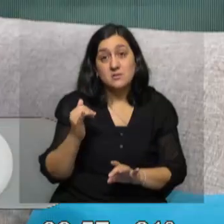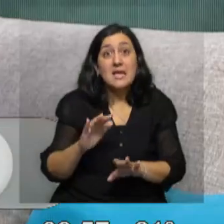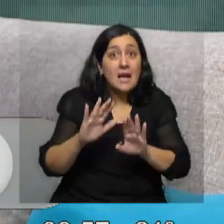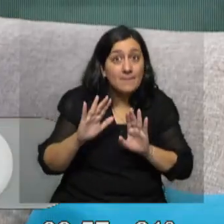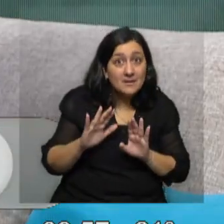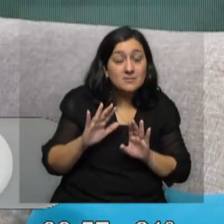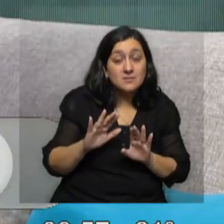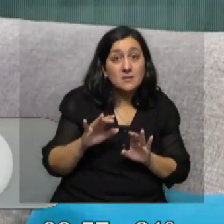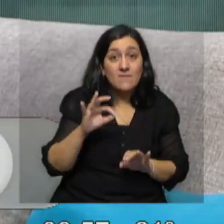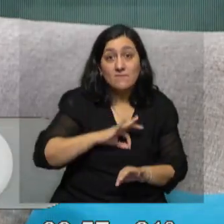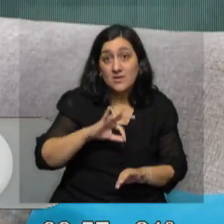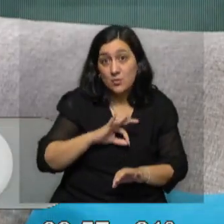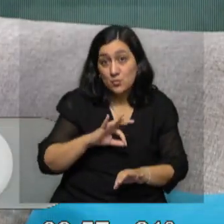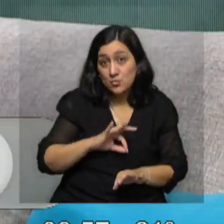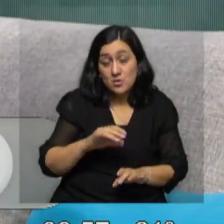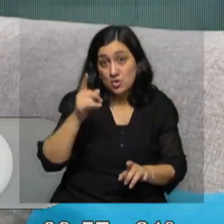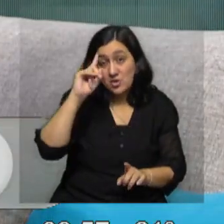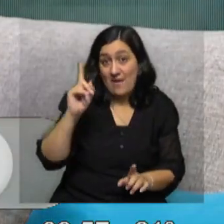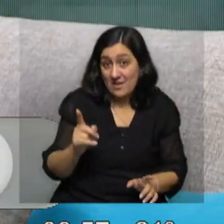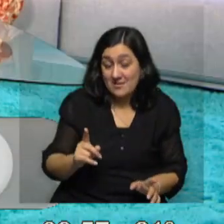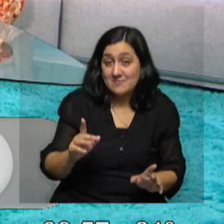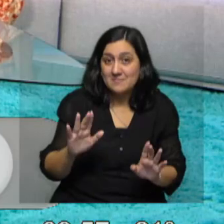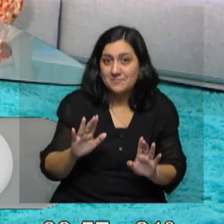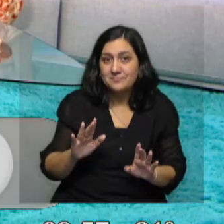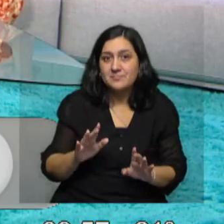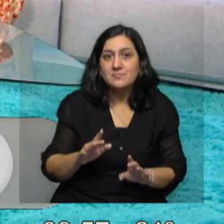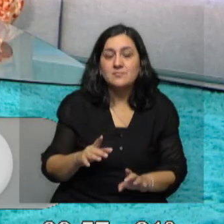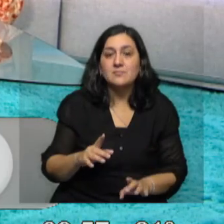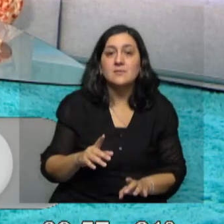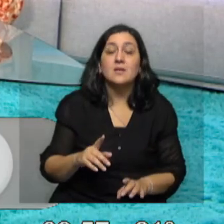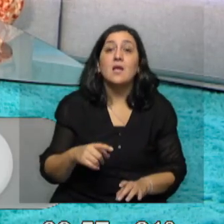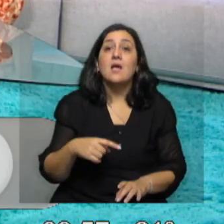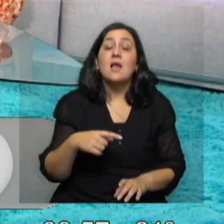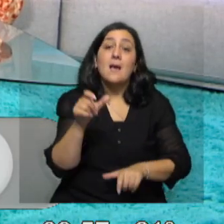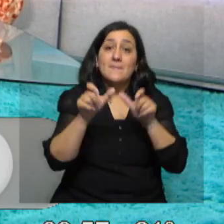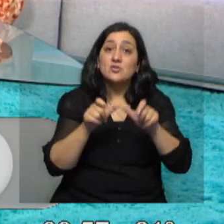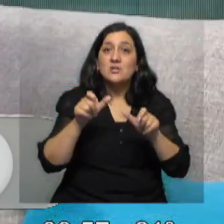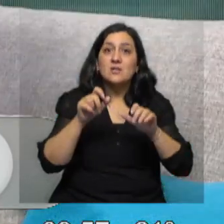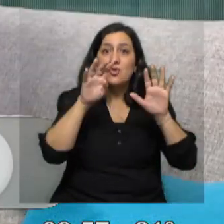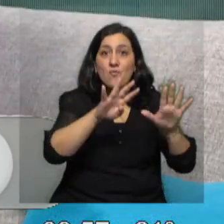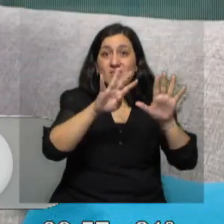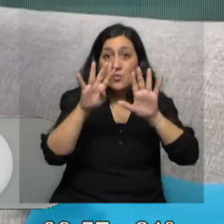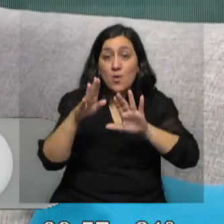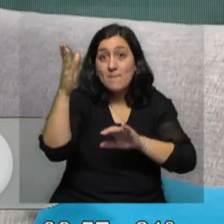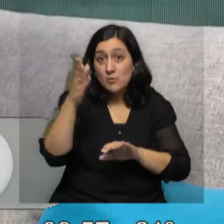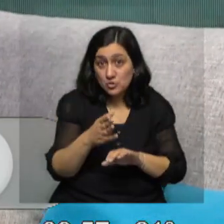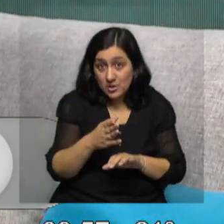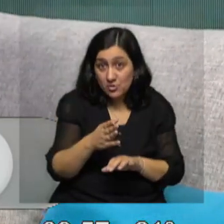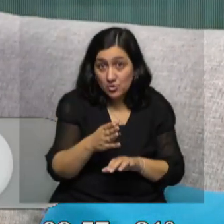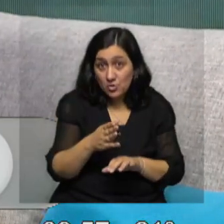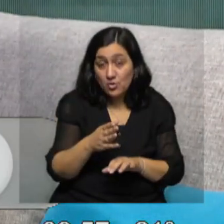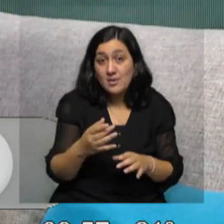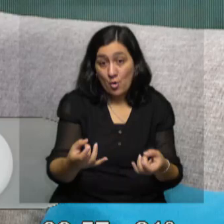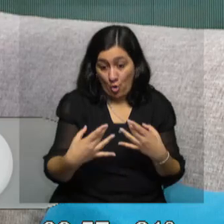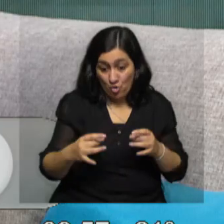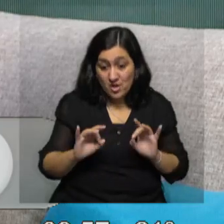Quienes somos sexualmente activos, en realidad, tenemos el 99,9% de la población sexualmente activa, estamos